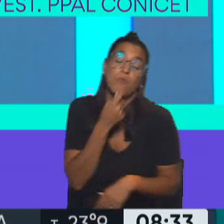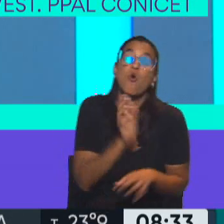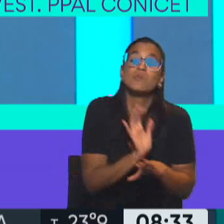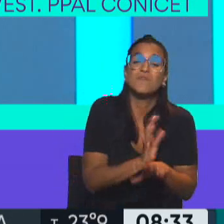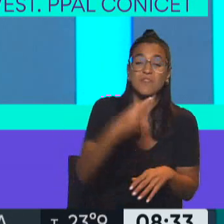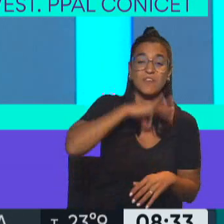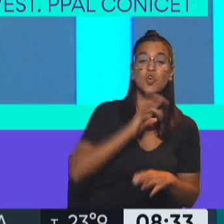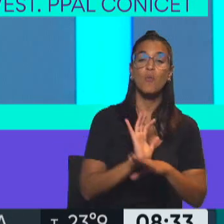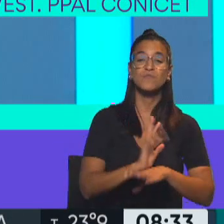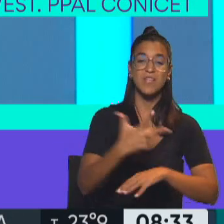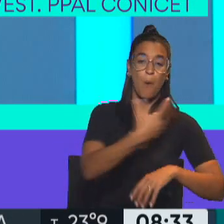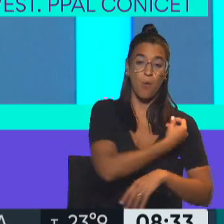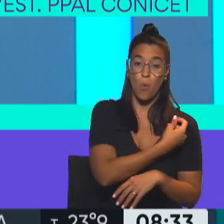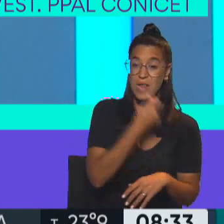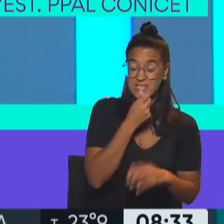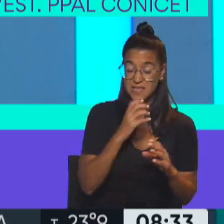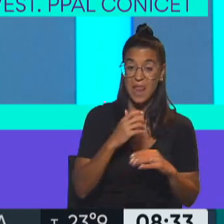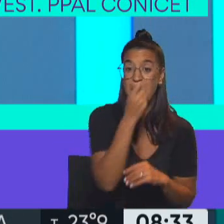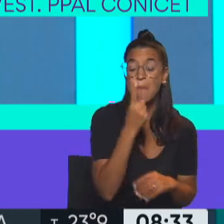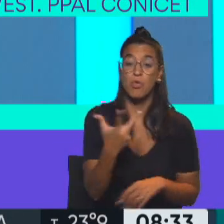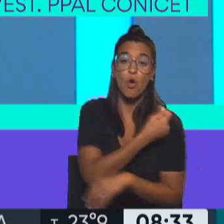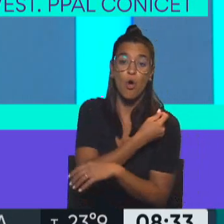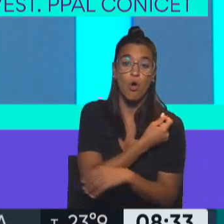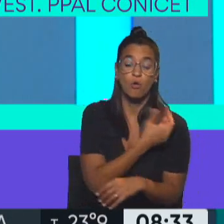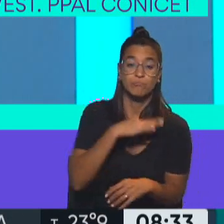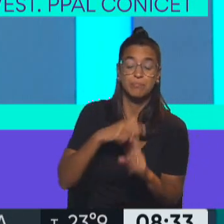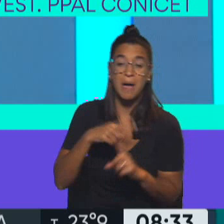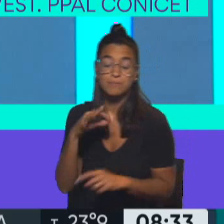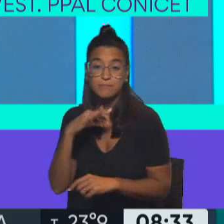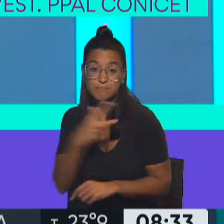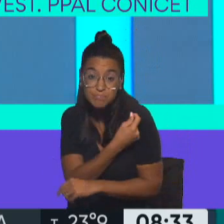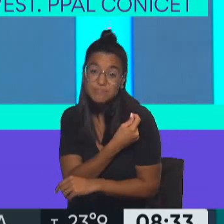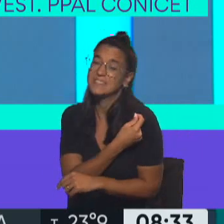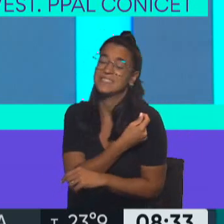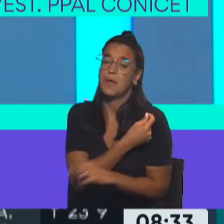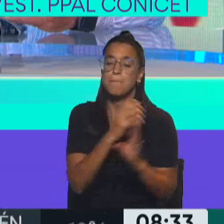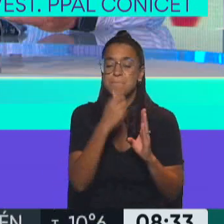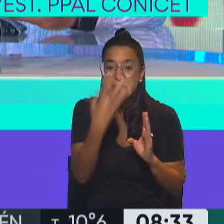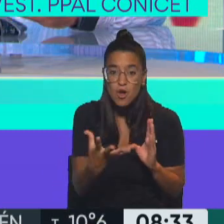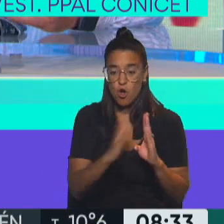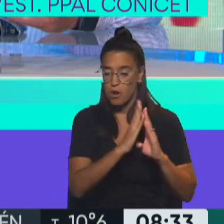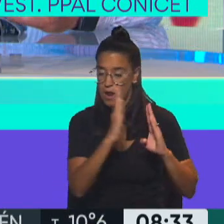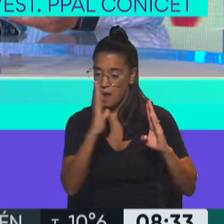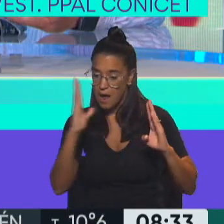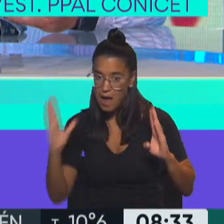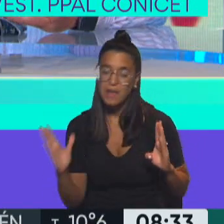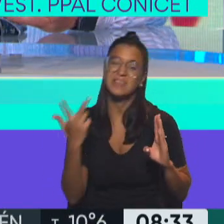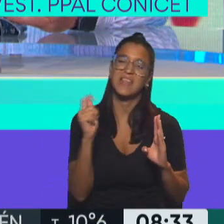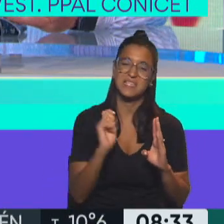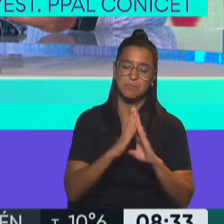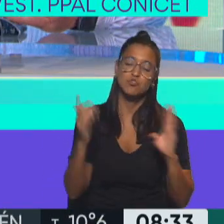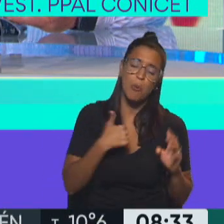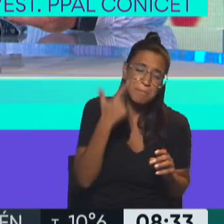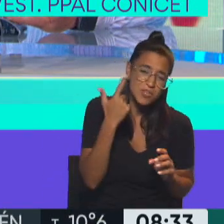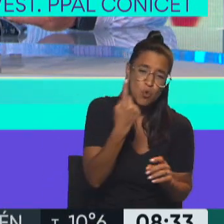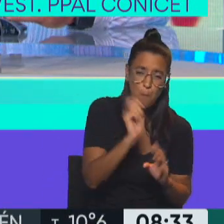dosis, ese efecto no lo vamos a ver. Entonces, cuanto más dilatemos esa tercera dosis, se habla de 3 meses, yo creo que un